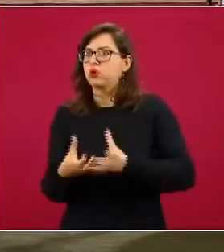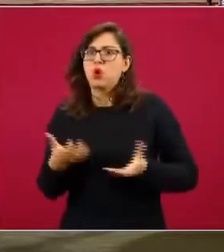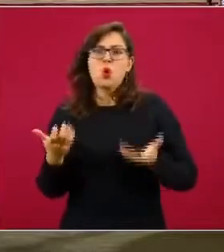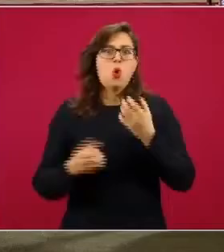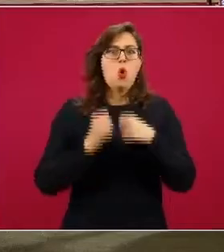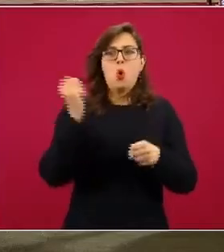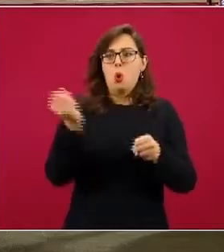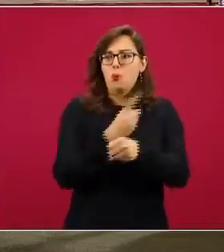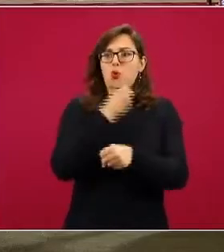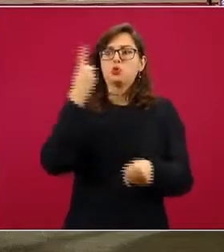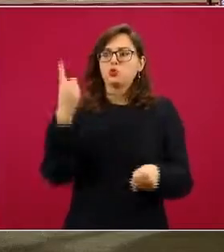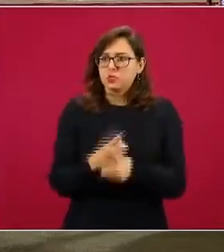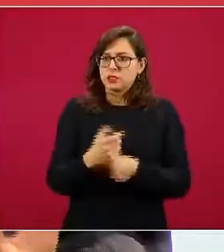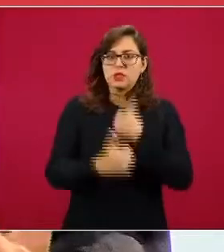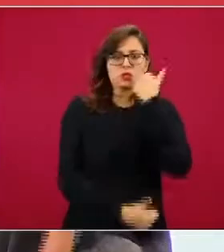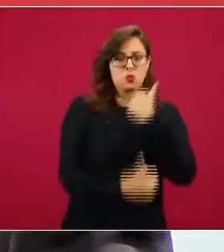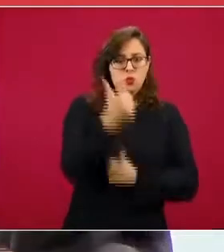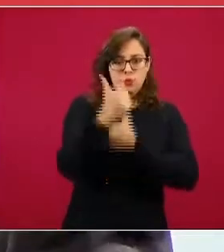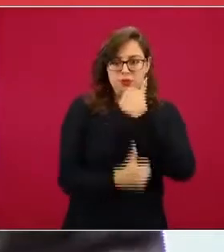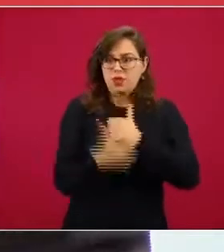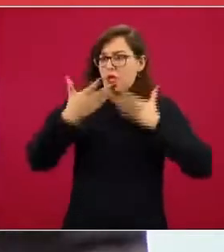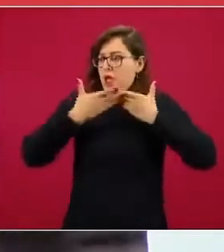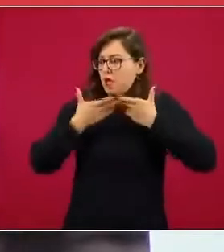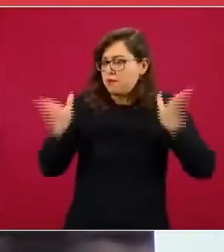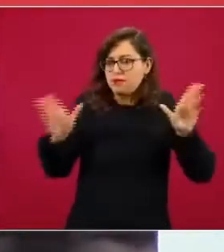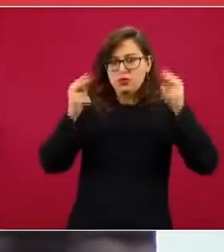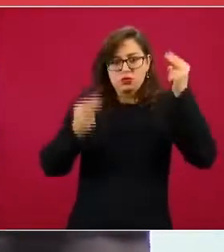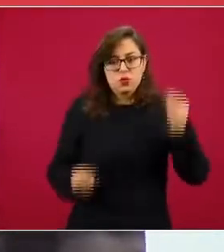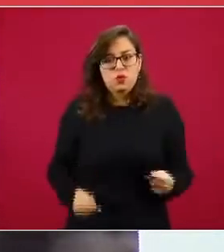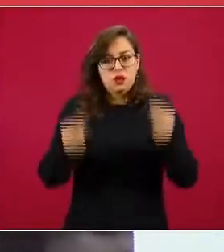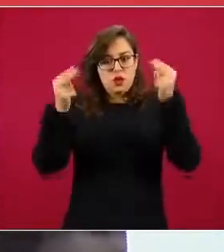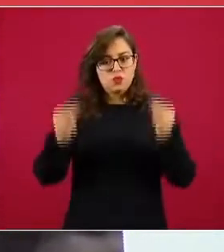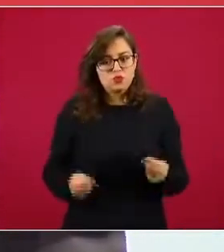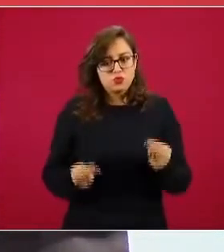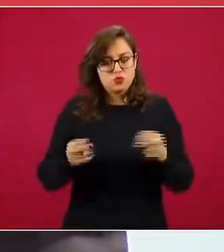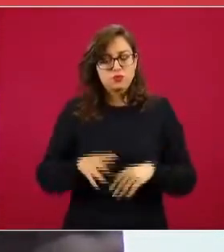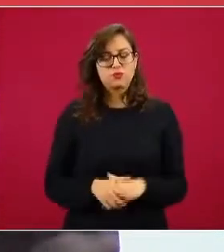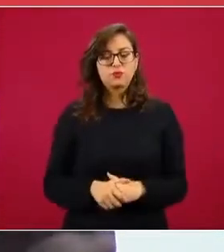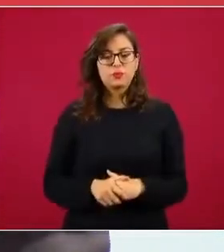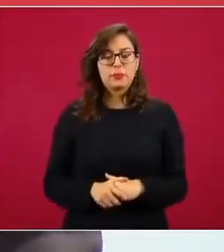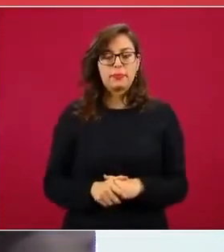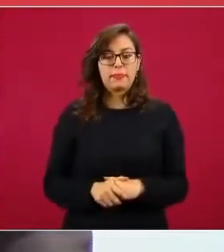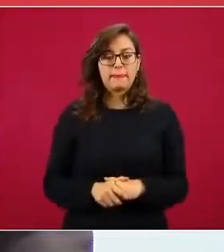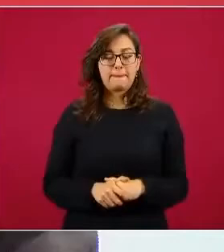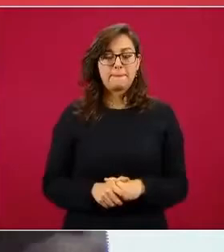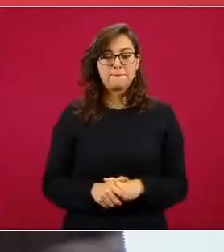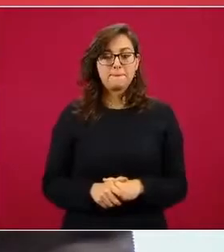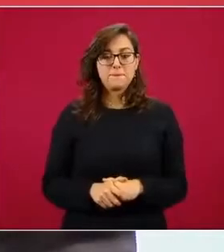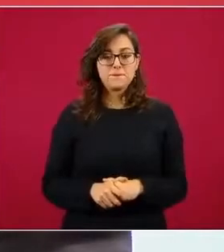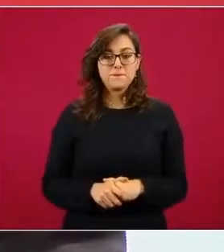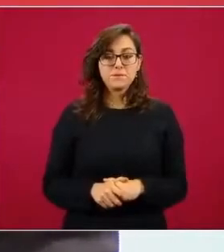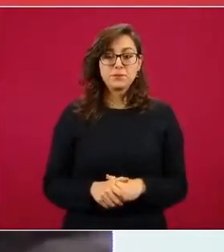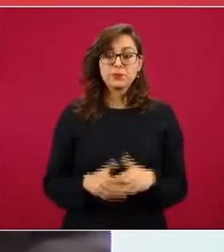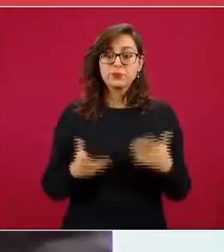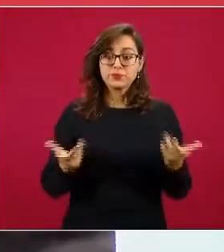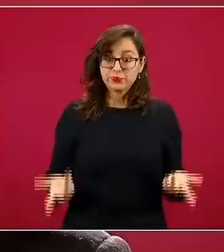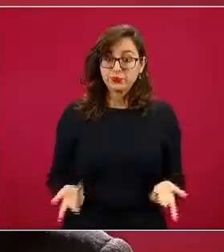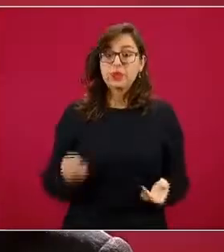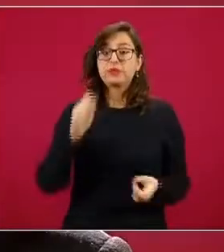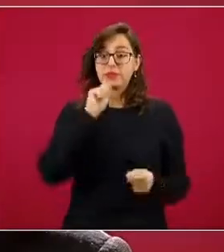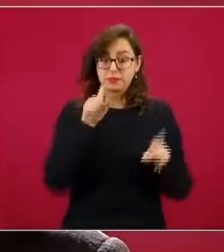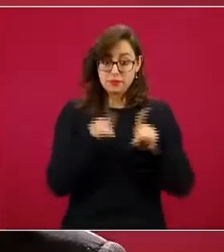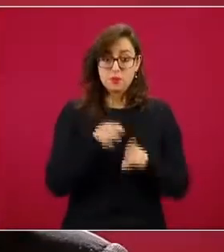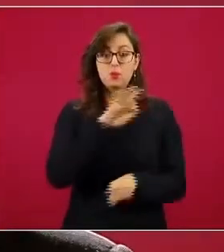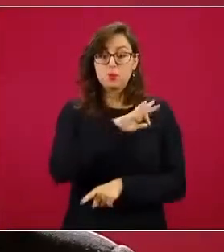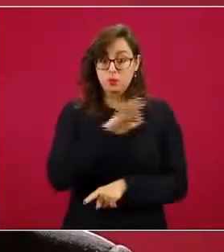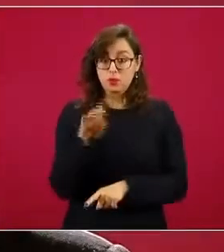un esquema de comercio abierto. Habida cuenta que se respetarán estrictamente, lo puedo también